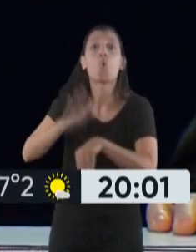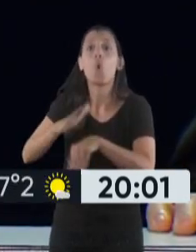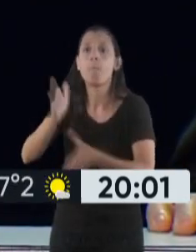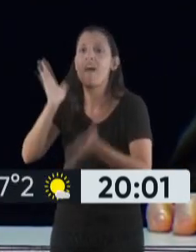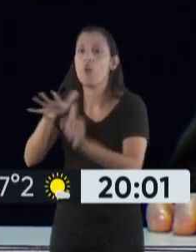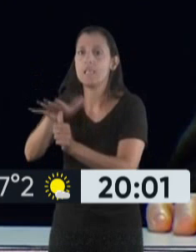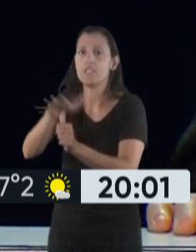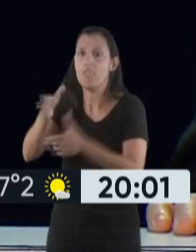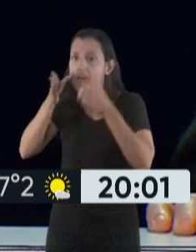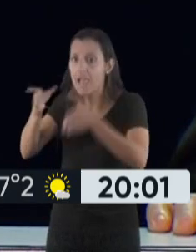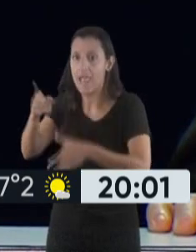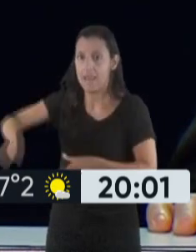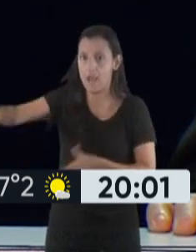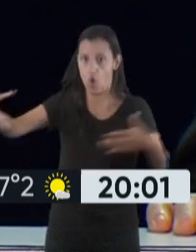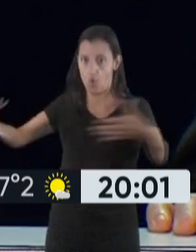género.